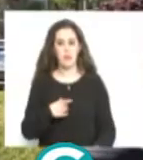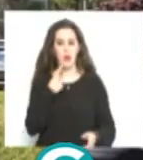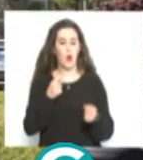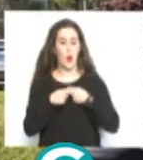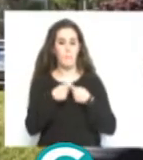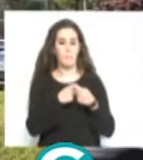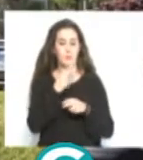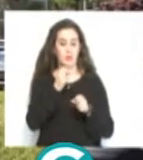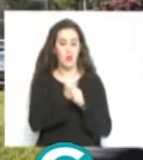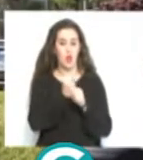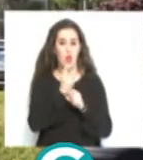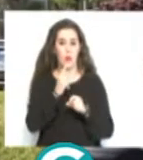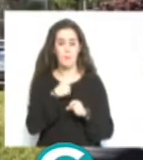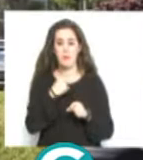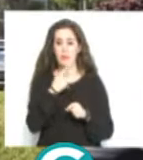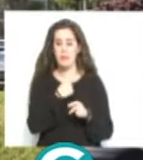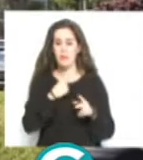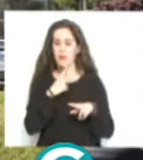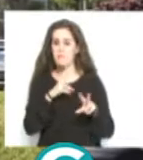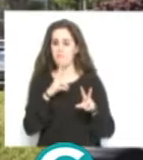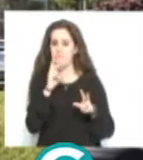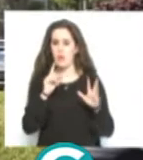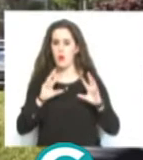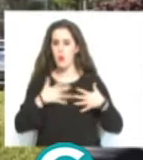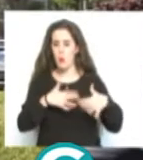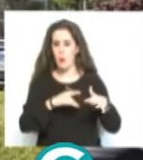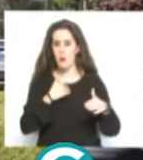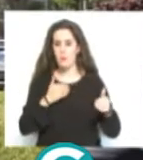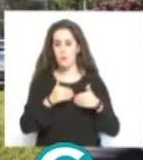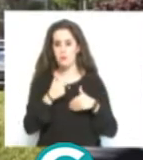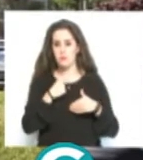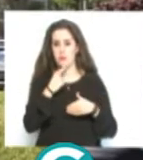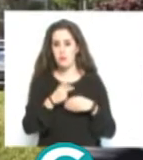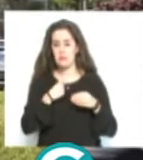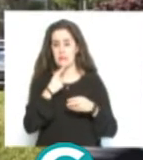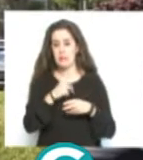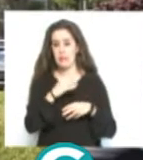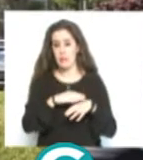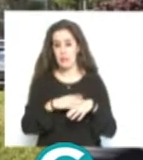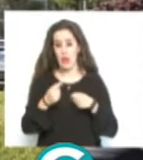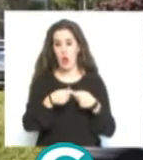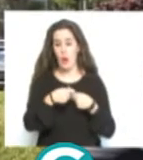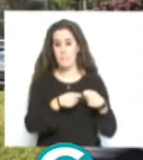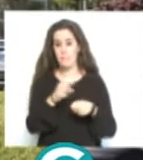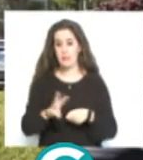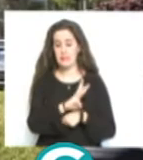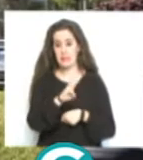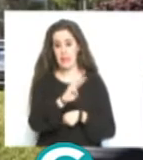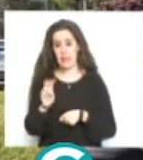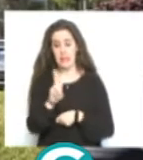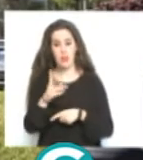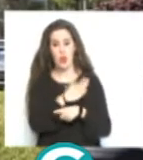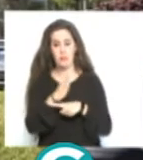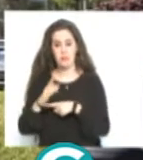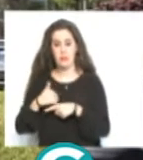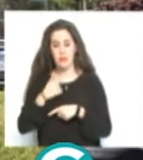Comisiones Obreras sí, CESI se desmarcan de la posible huelga de limpieza. Ambos sindicatos representados en el comité con 3 y 2 representantes